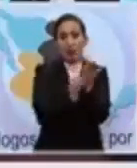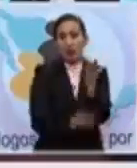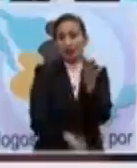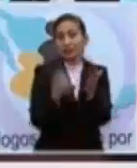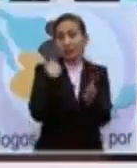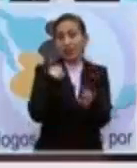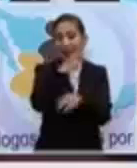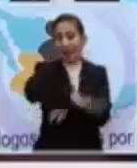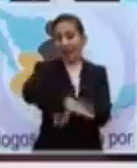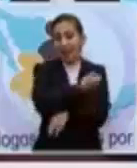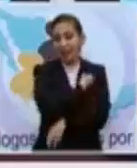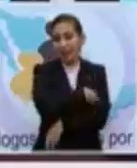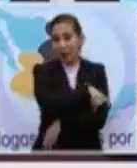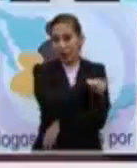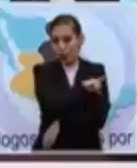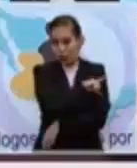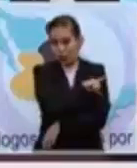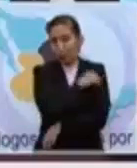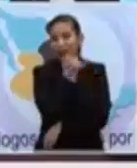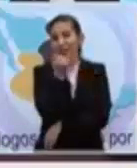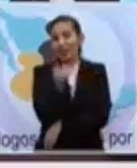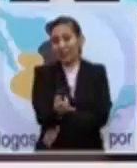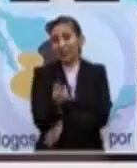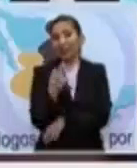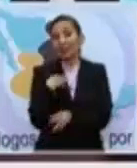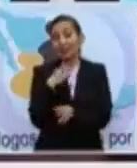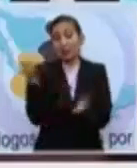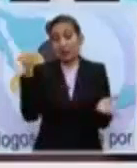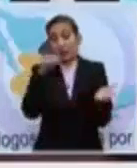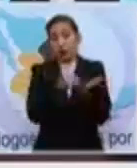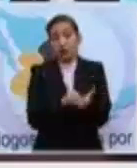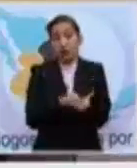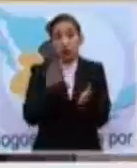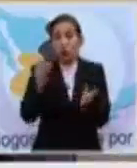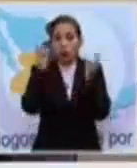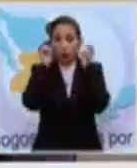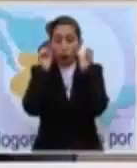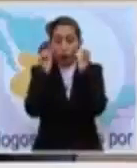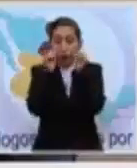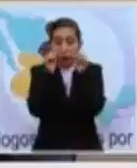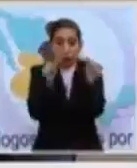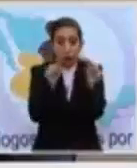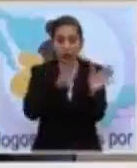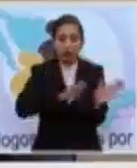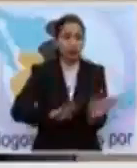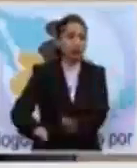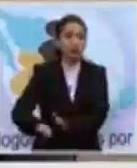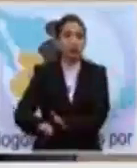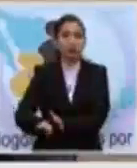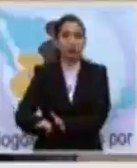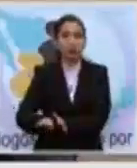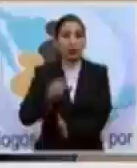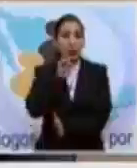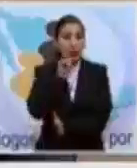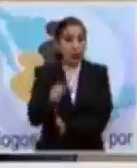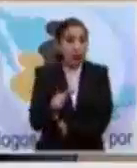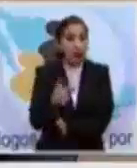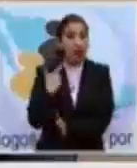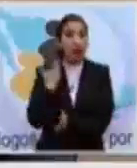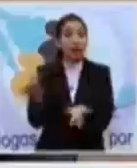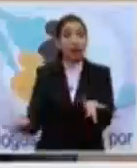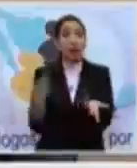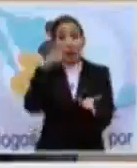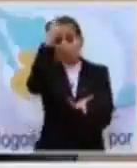de la salud y la seguridad social, y además se la están imponiendo sin escuchar a nadie. No hay un solo médico, no hay una